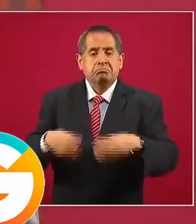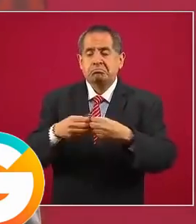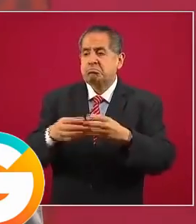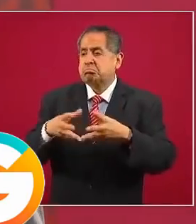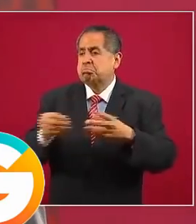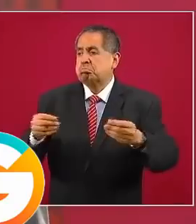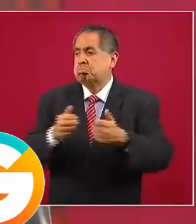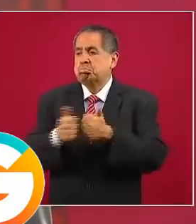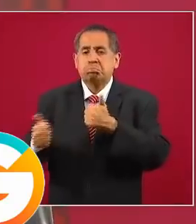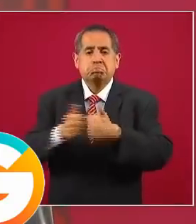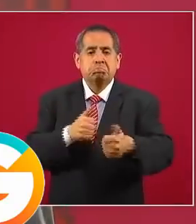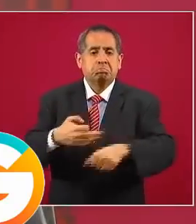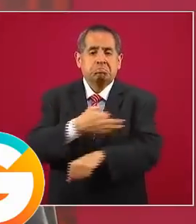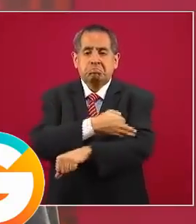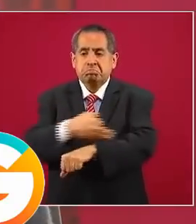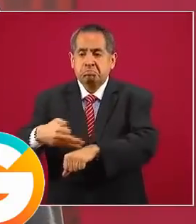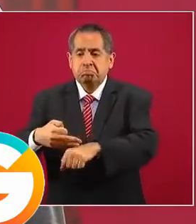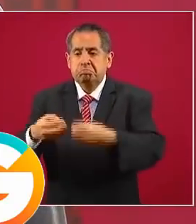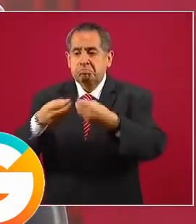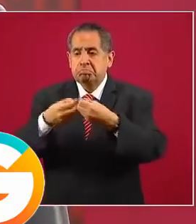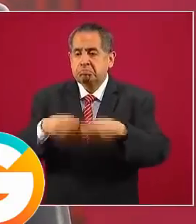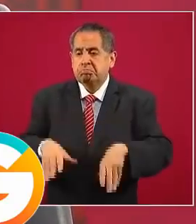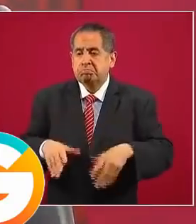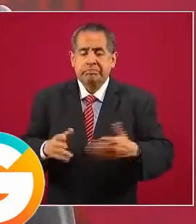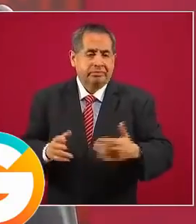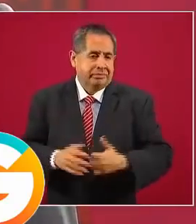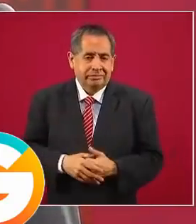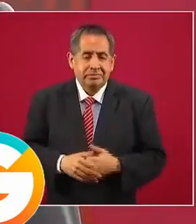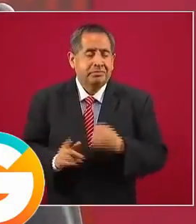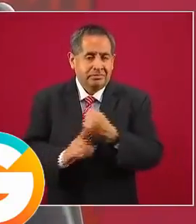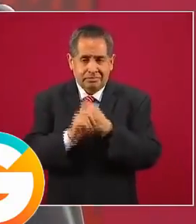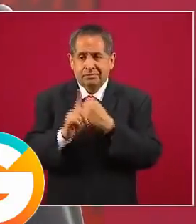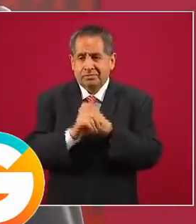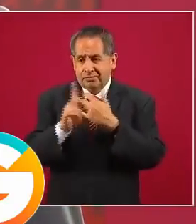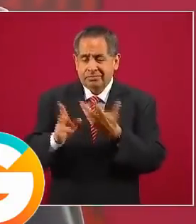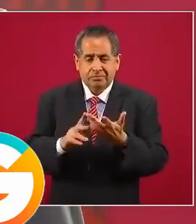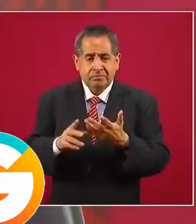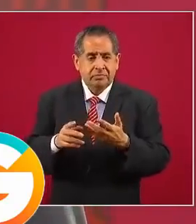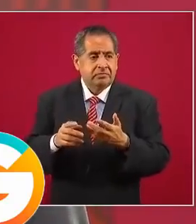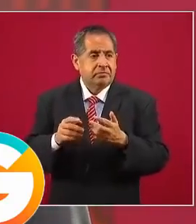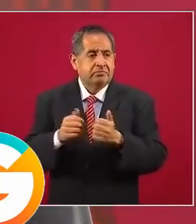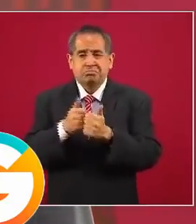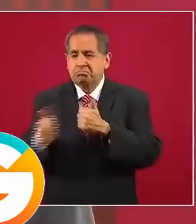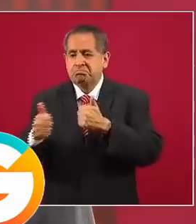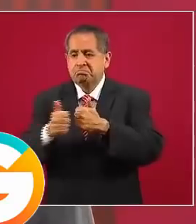como nunca había sucedido. Mucho problema de desintegración familiar.